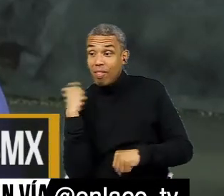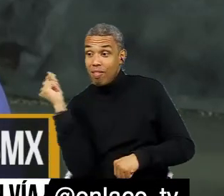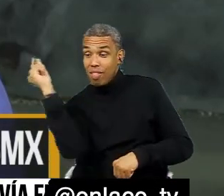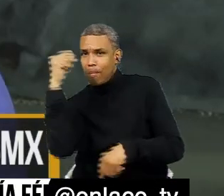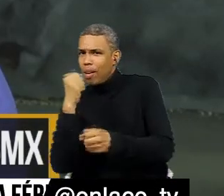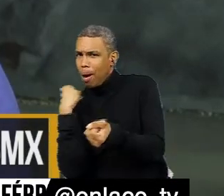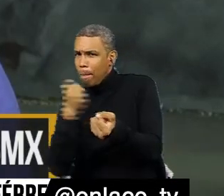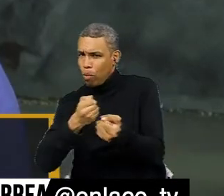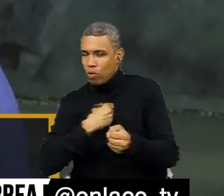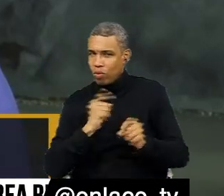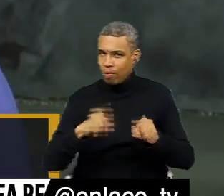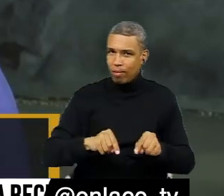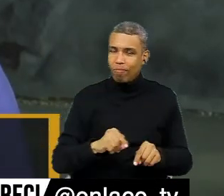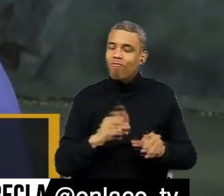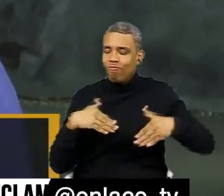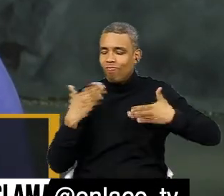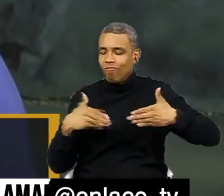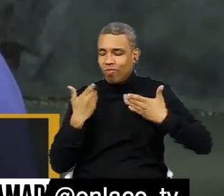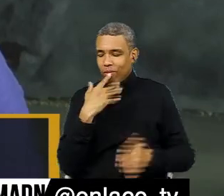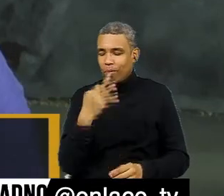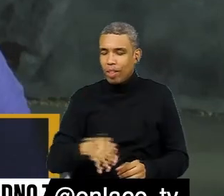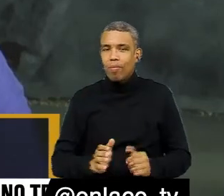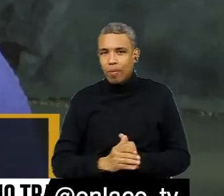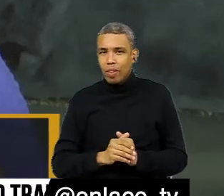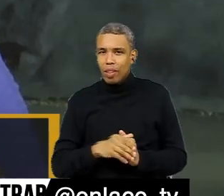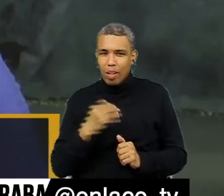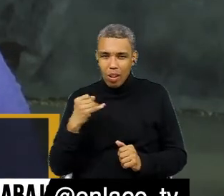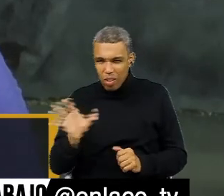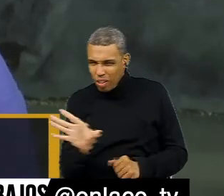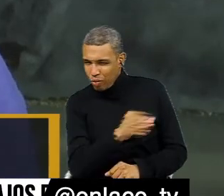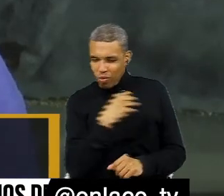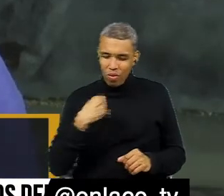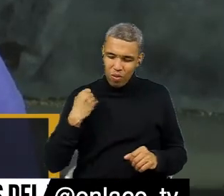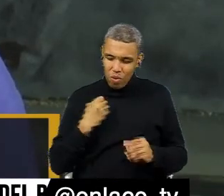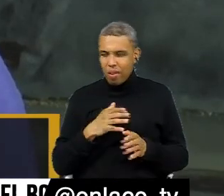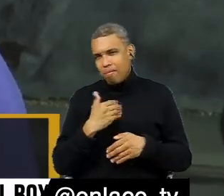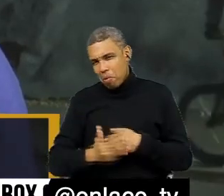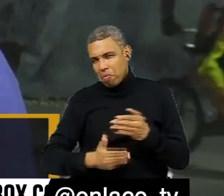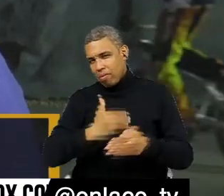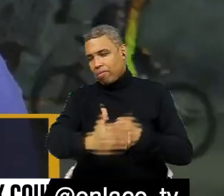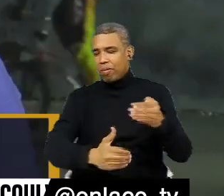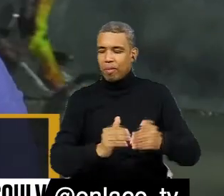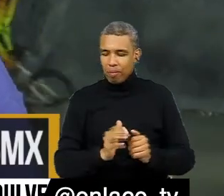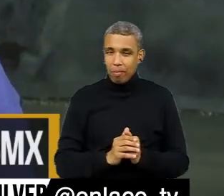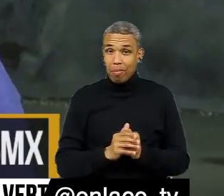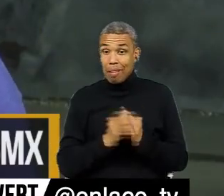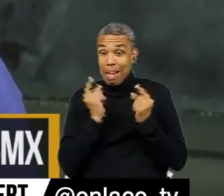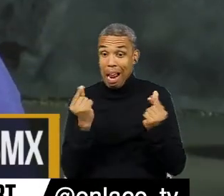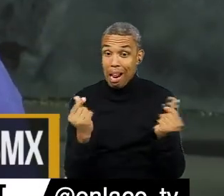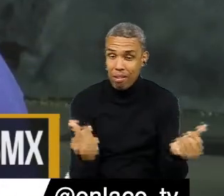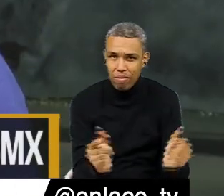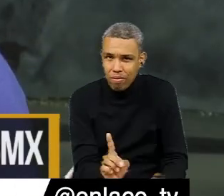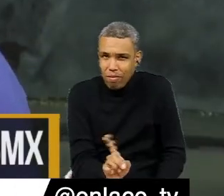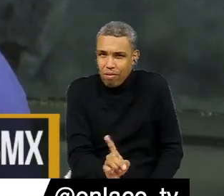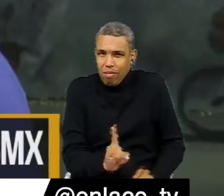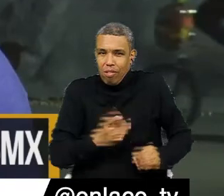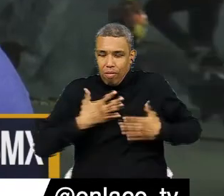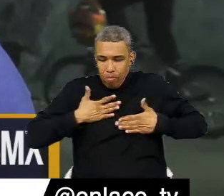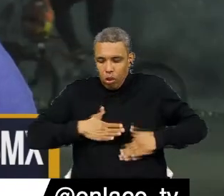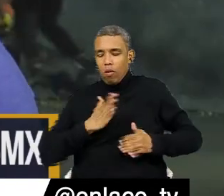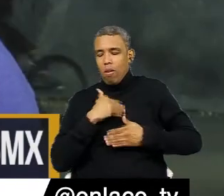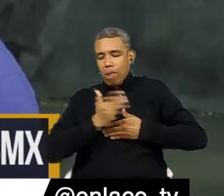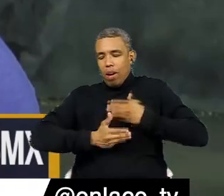y pues muy contentos. El proceso afortunadamente se ha ido dando paso a paso sin acelerar el proceso, y creo que